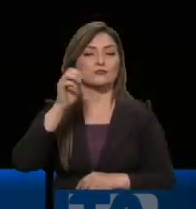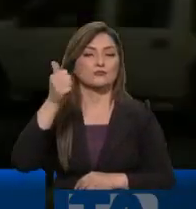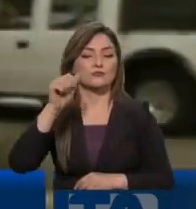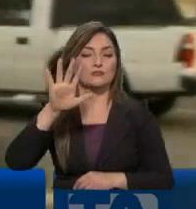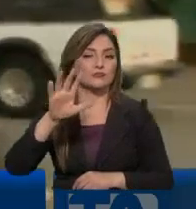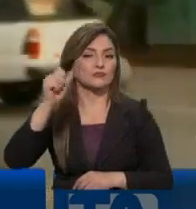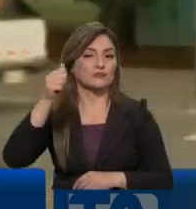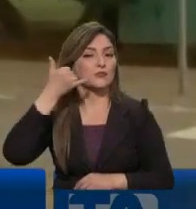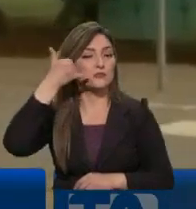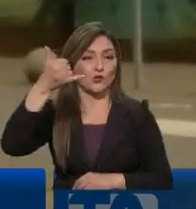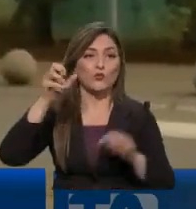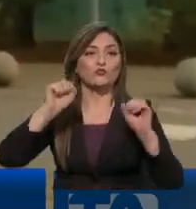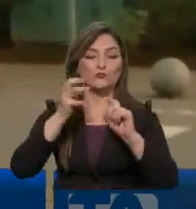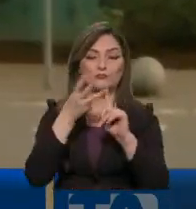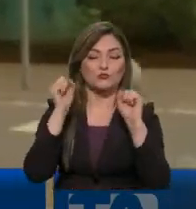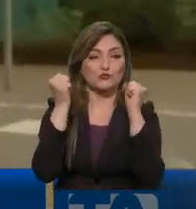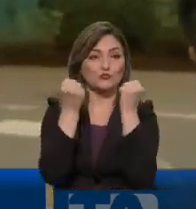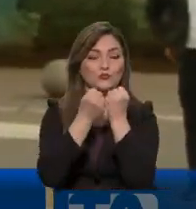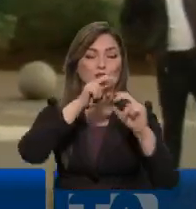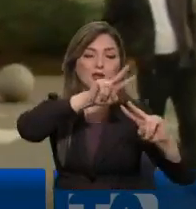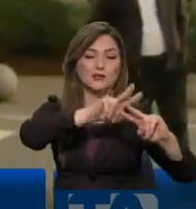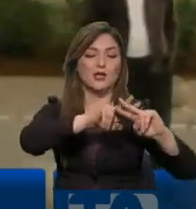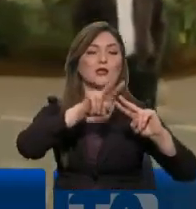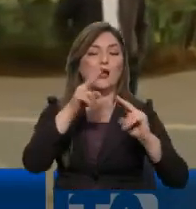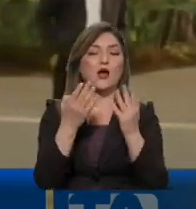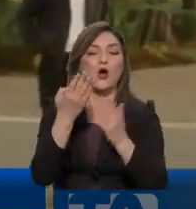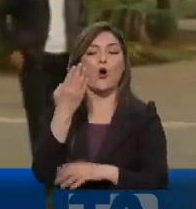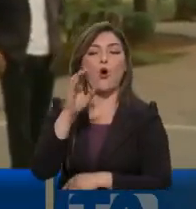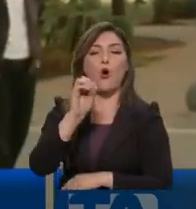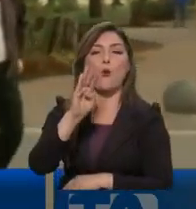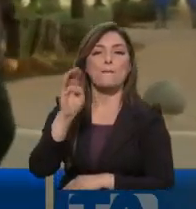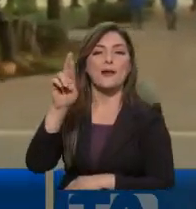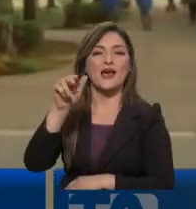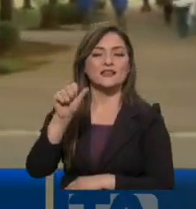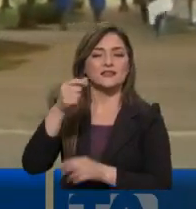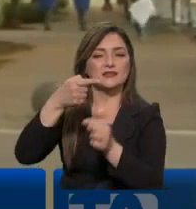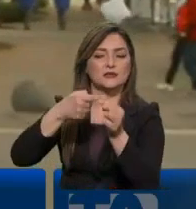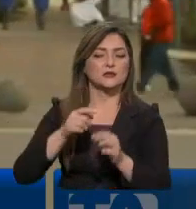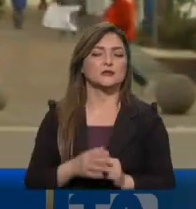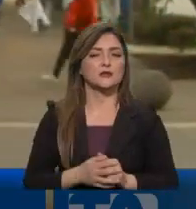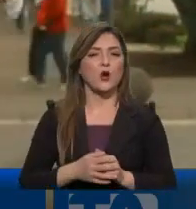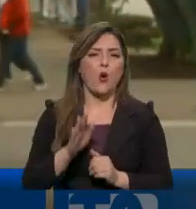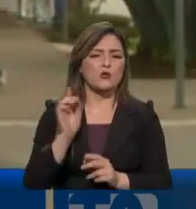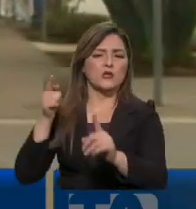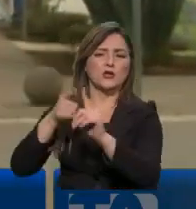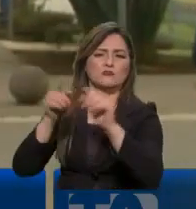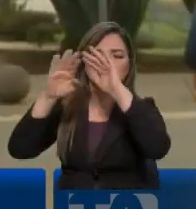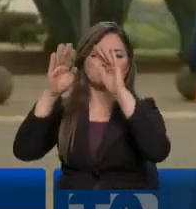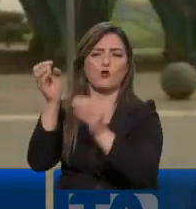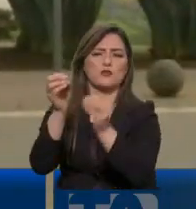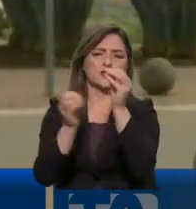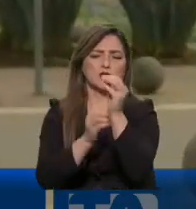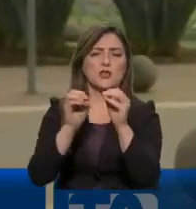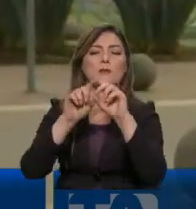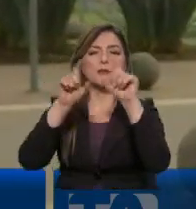1-800-510-510-3, también en las redes sociales con hashtag Abrasquito o directamente las ventanillas del EMOB o a través de los medios de comunicación